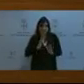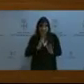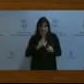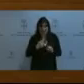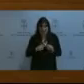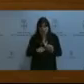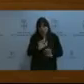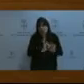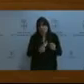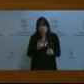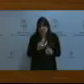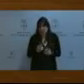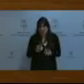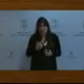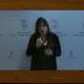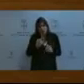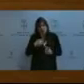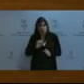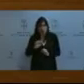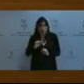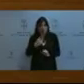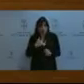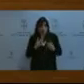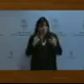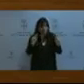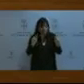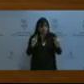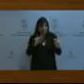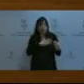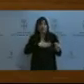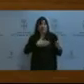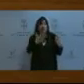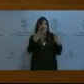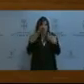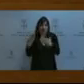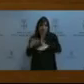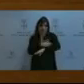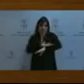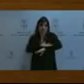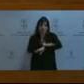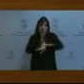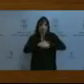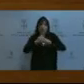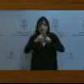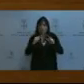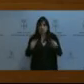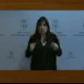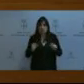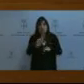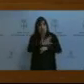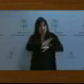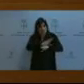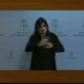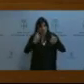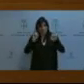finalizar ya mi intervención agradeciendo al Gobierno de Asturias, al consejero de Educación, Genaro Alonso, por